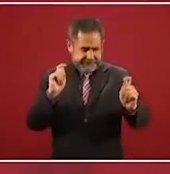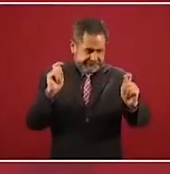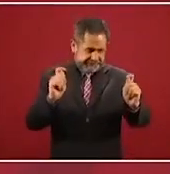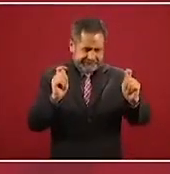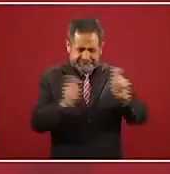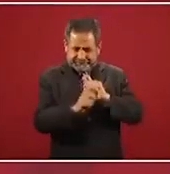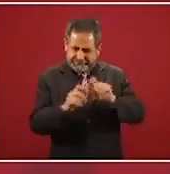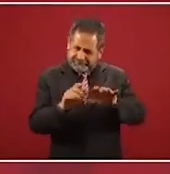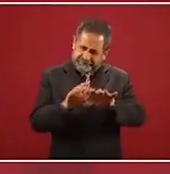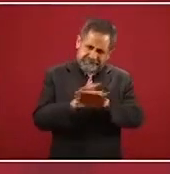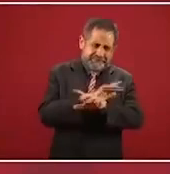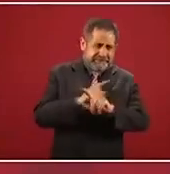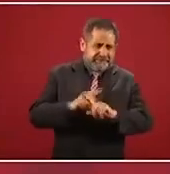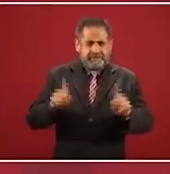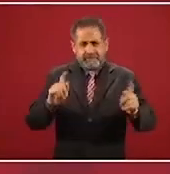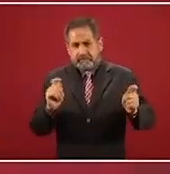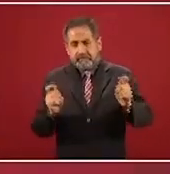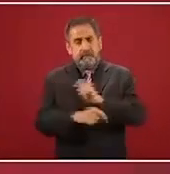transformando,